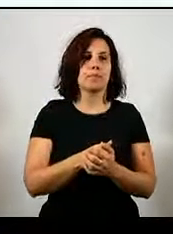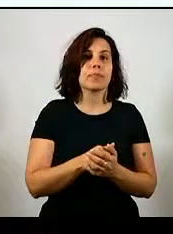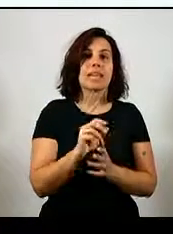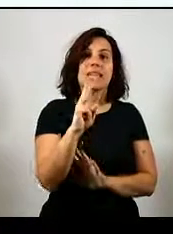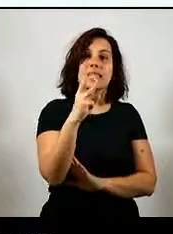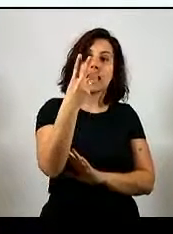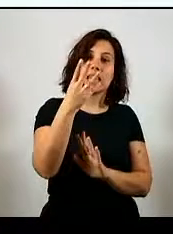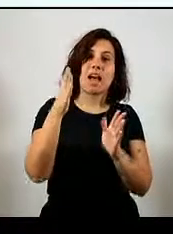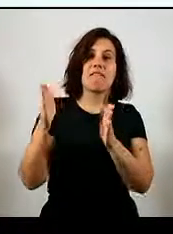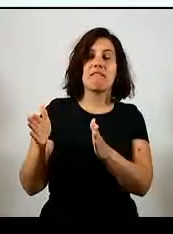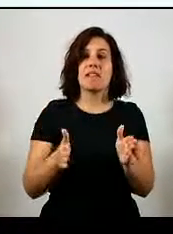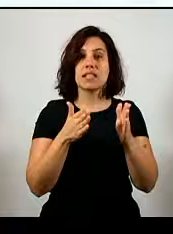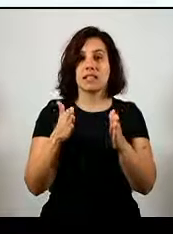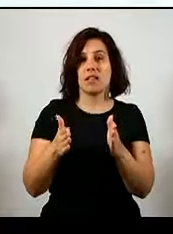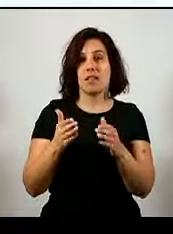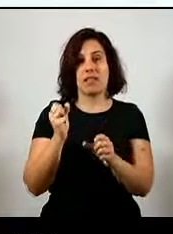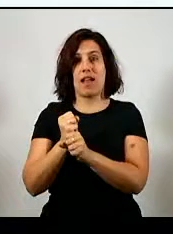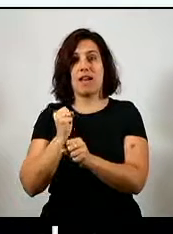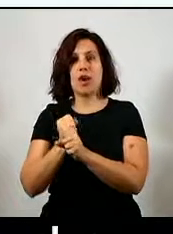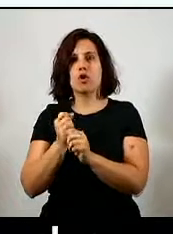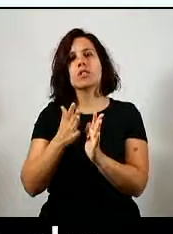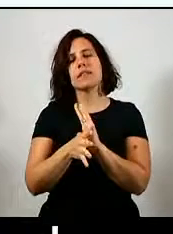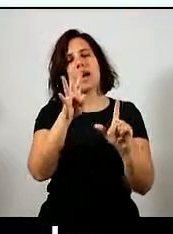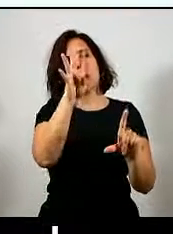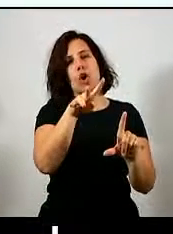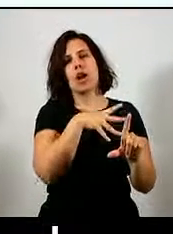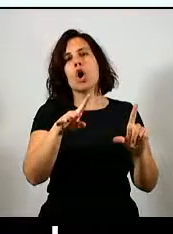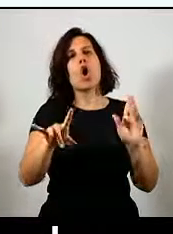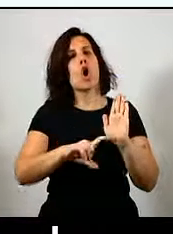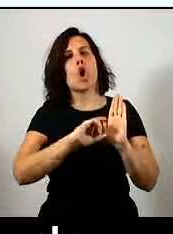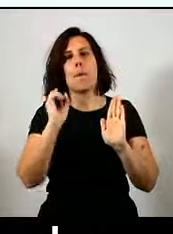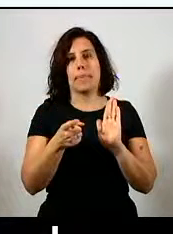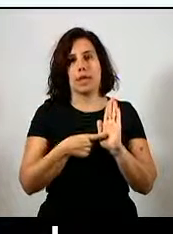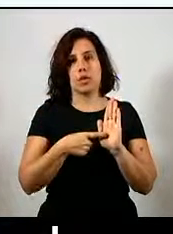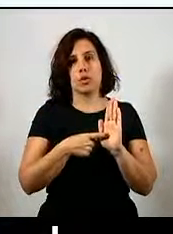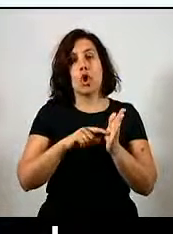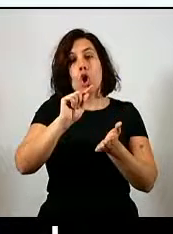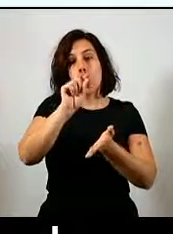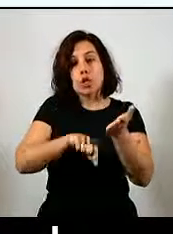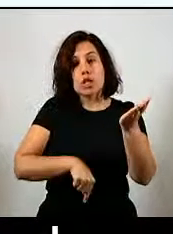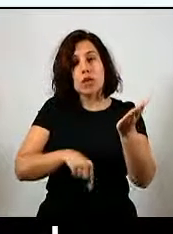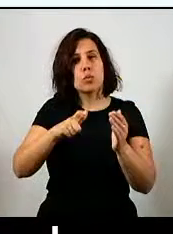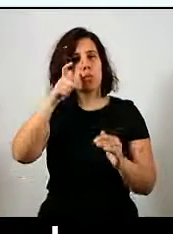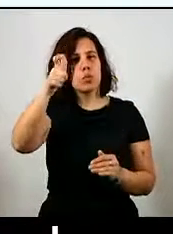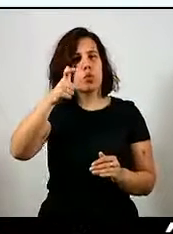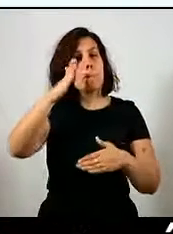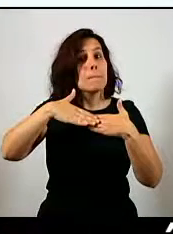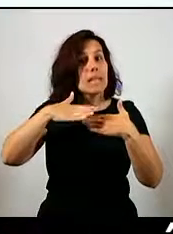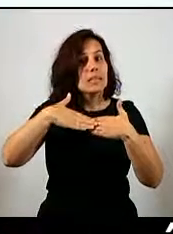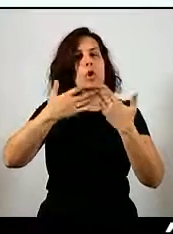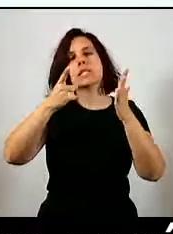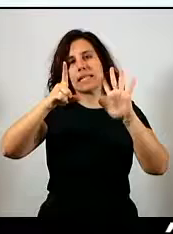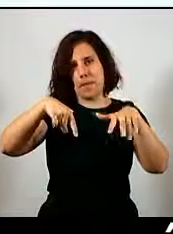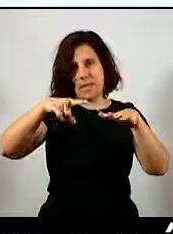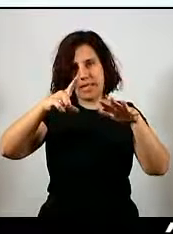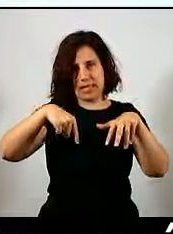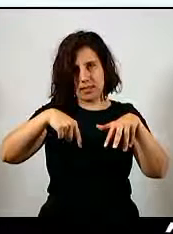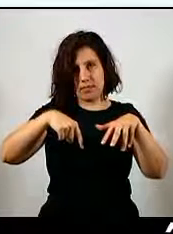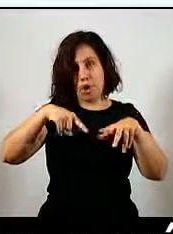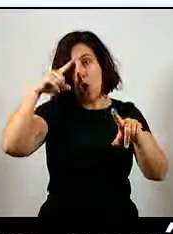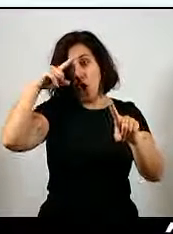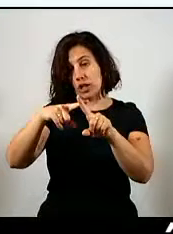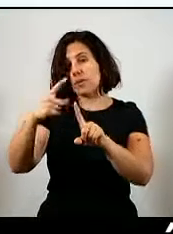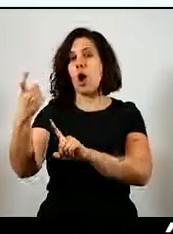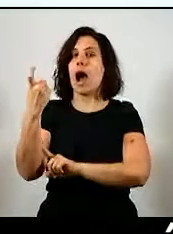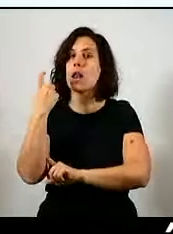jornada de trabajo será a tiempo completo y la duración del contrato será como mínimo de 6 meses. Para que el alumno pueda escalar